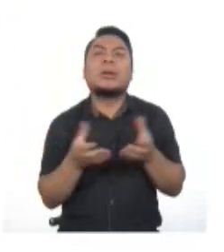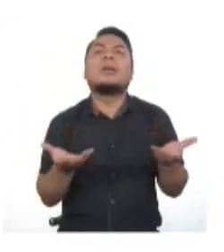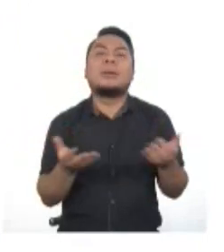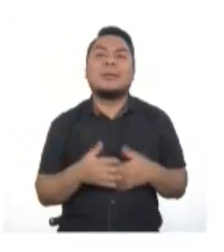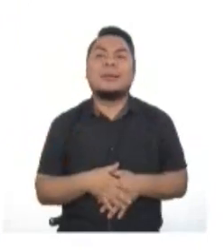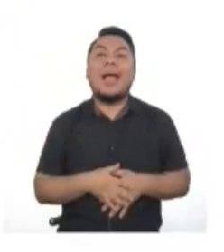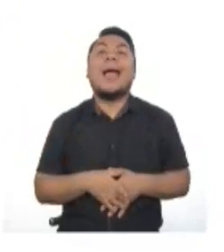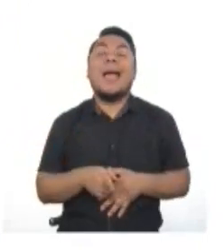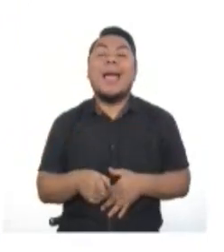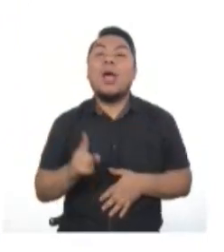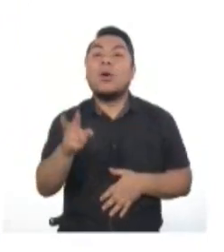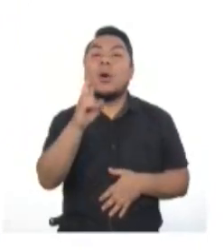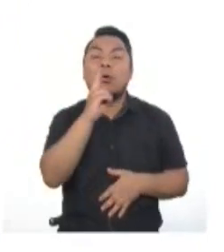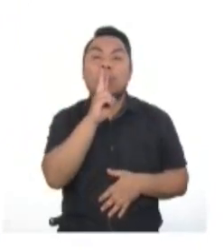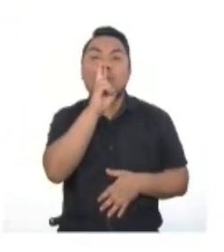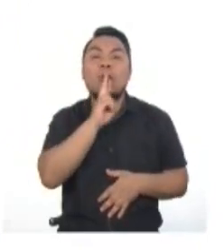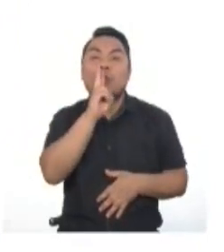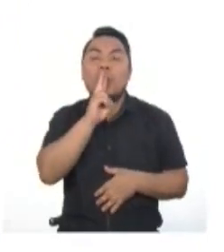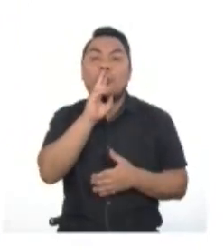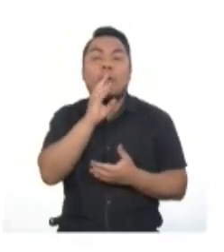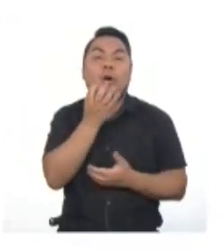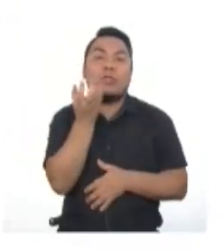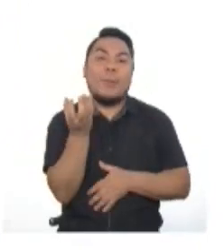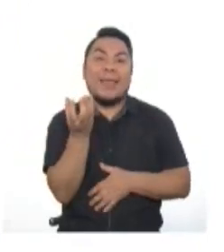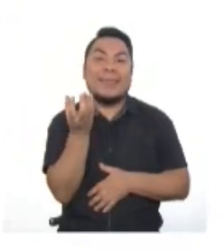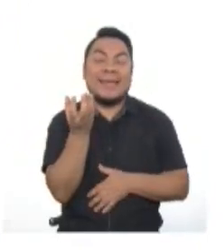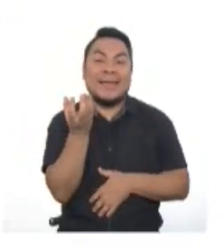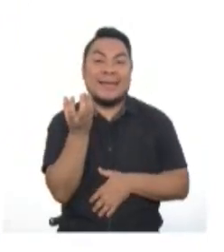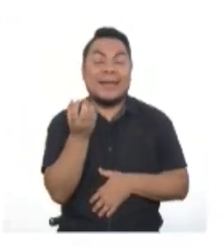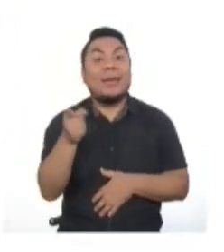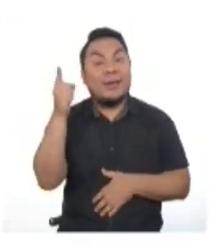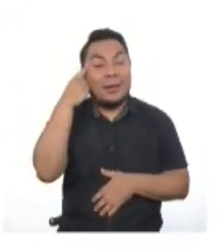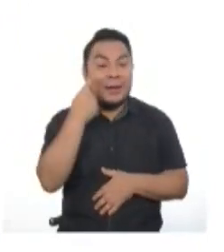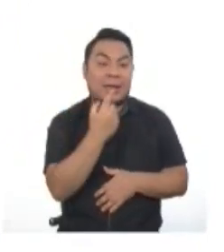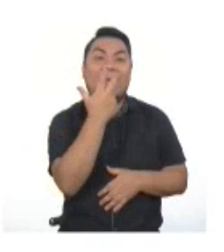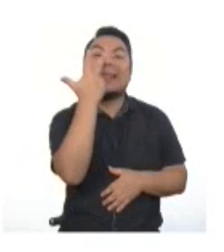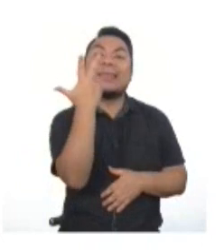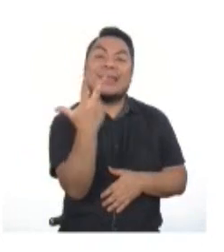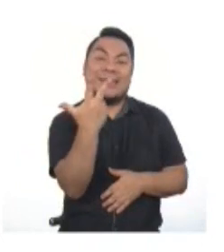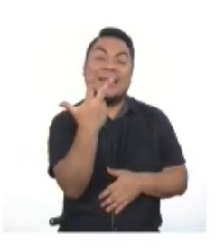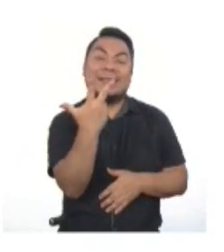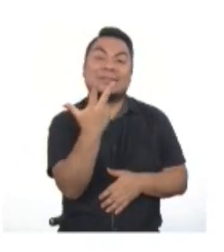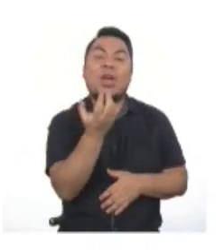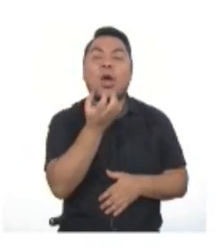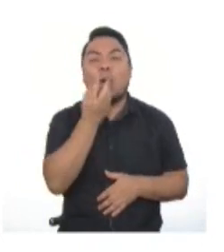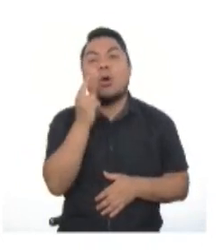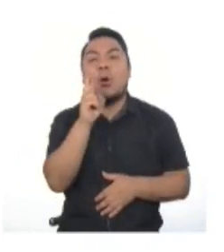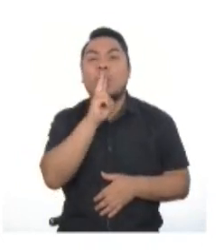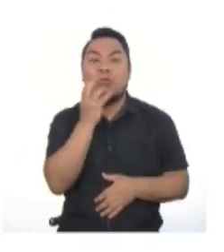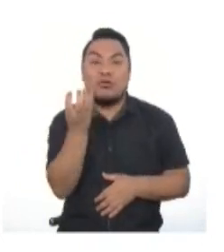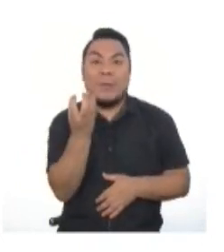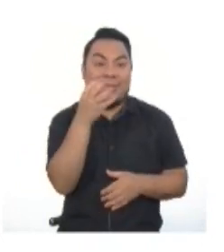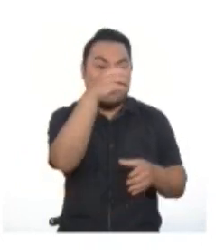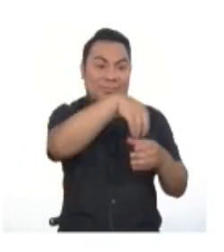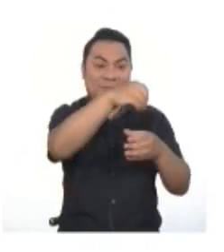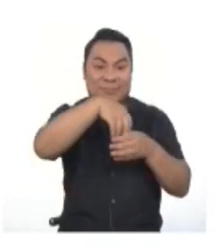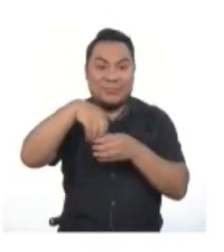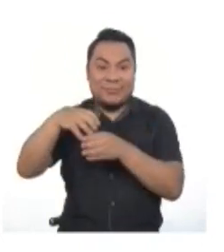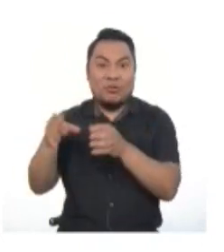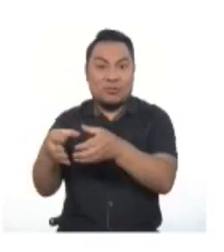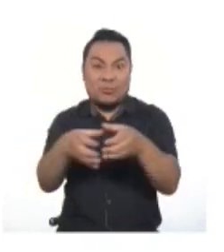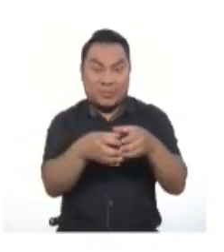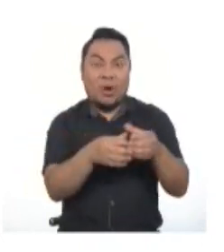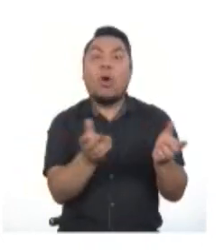Los tomates. Cada familia debe tener 3 tomates. ¿Los agrupamos de nuevo? Aquí vamos.